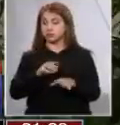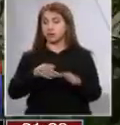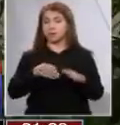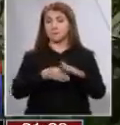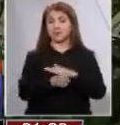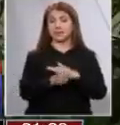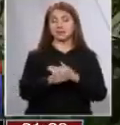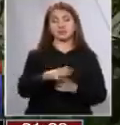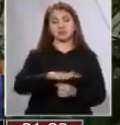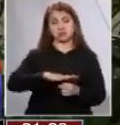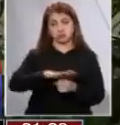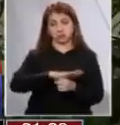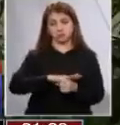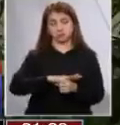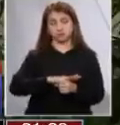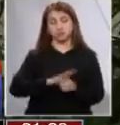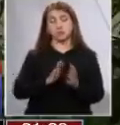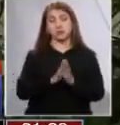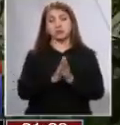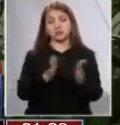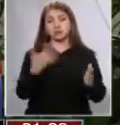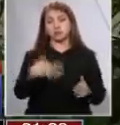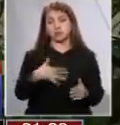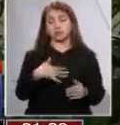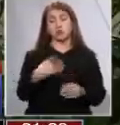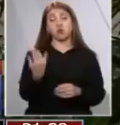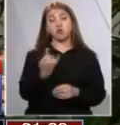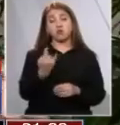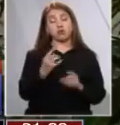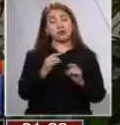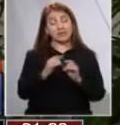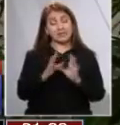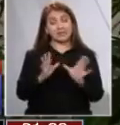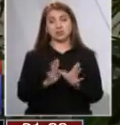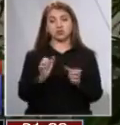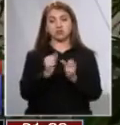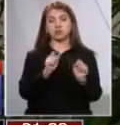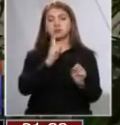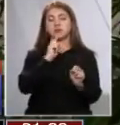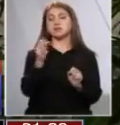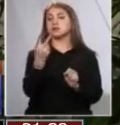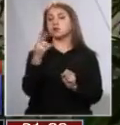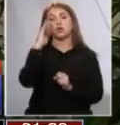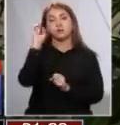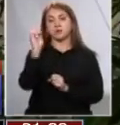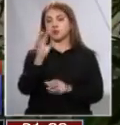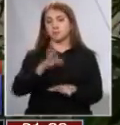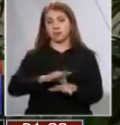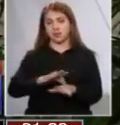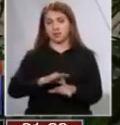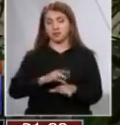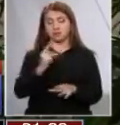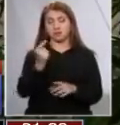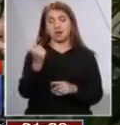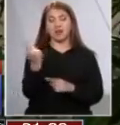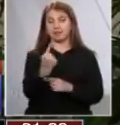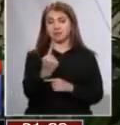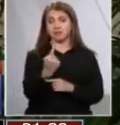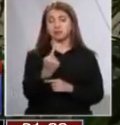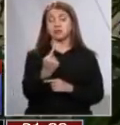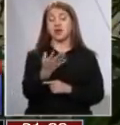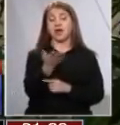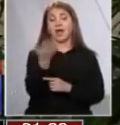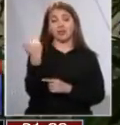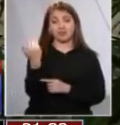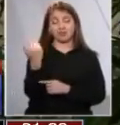intervenir en la situación. Por eso es tan importante y tan urgente que no podemos tener una segunda opinión médica. Por eso se habla de, porque